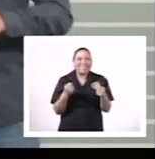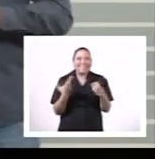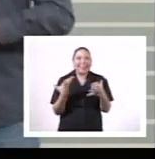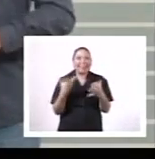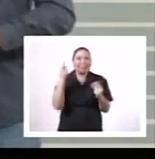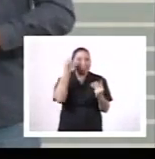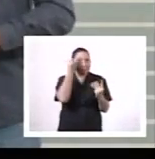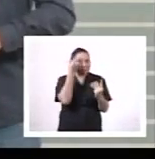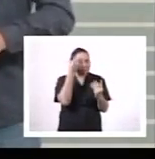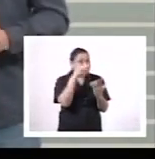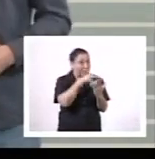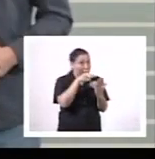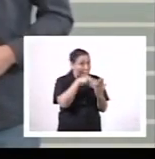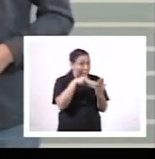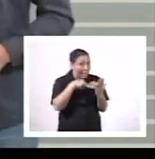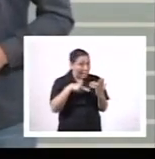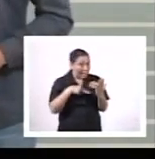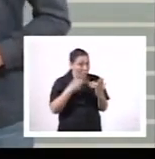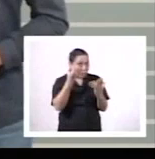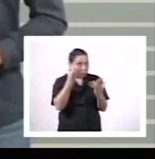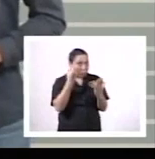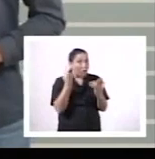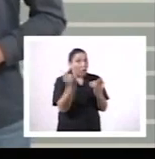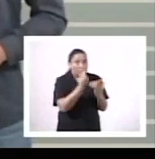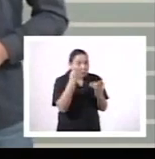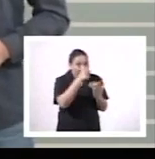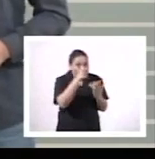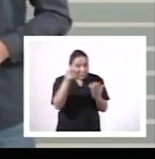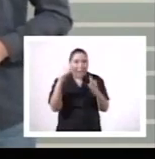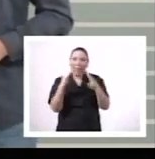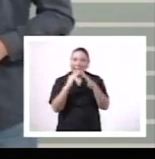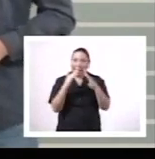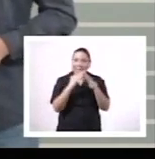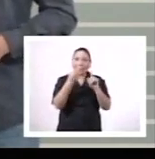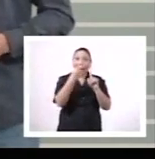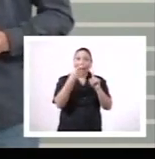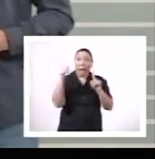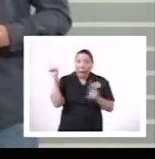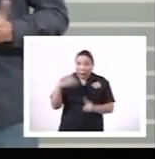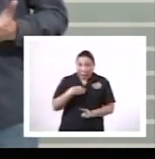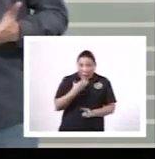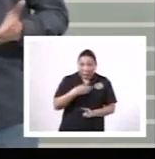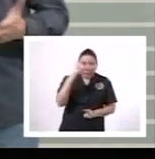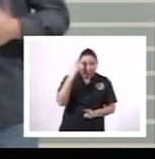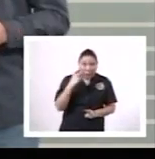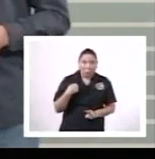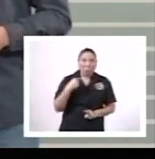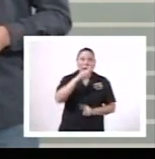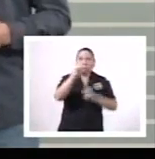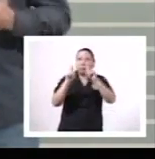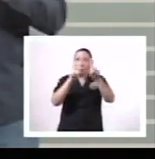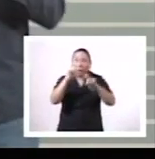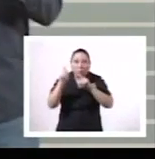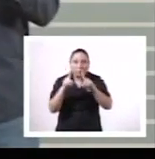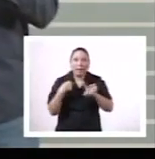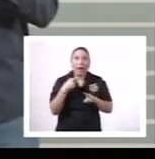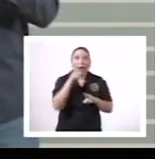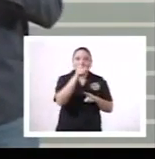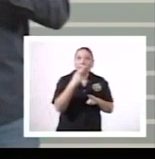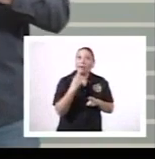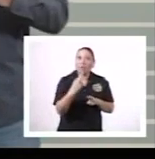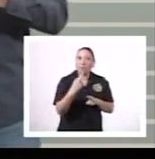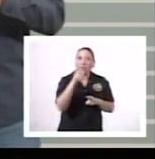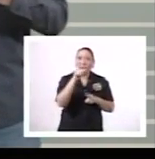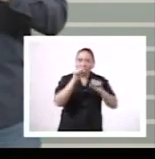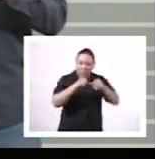comprensión. Recuerdan que todos en casa deben contestar con ayuda de mami, papi o con un lápiz y papel. Y así